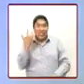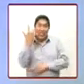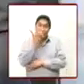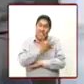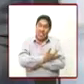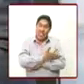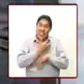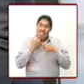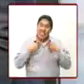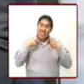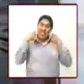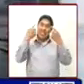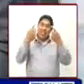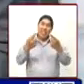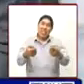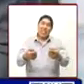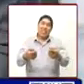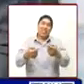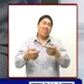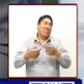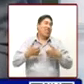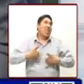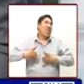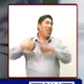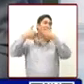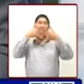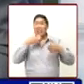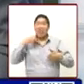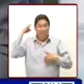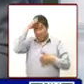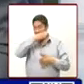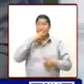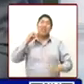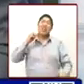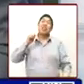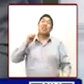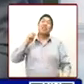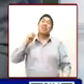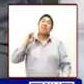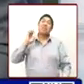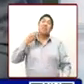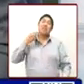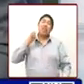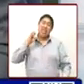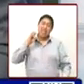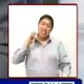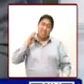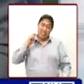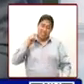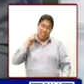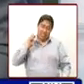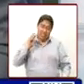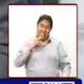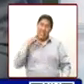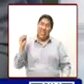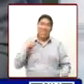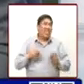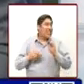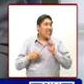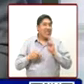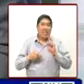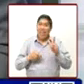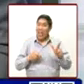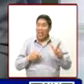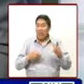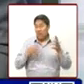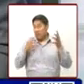el partido de vuelta de la Champions entre el Manchester City y el Real Madrid. Una final